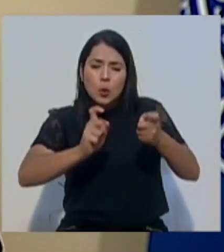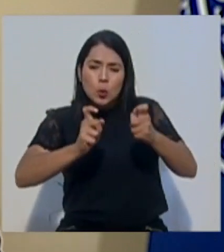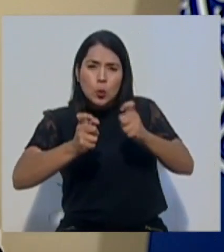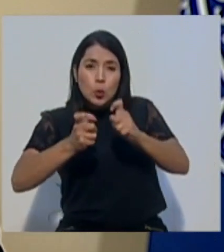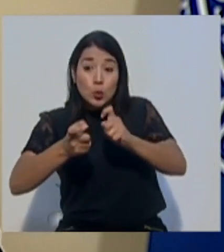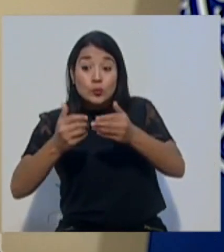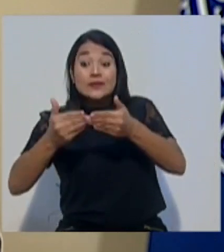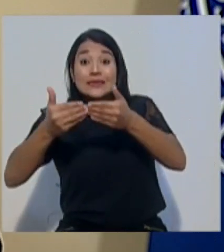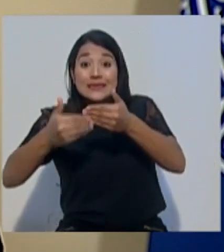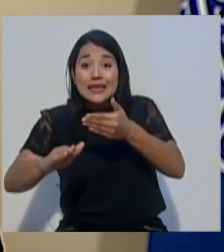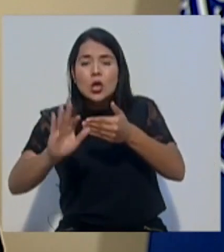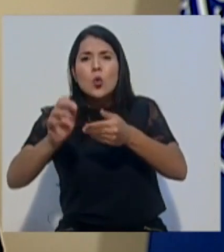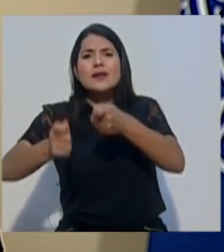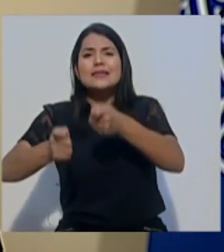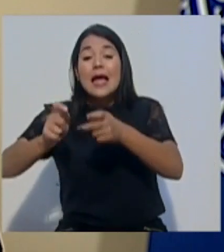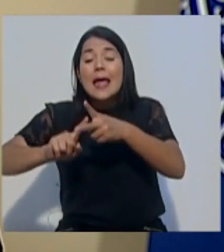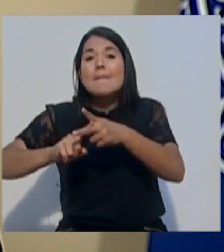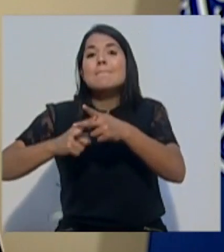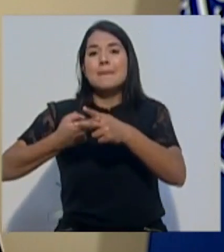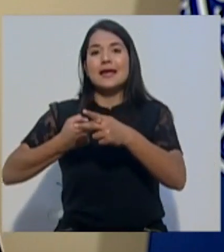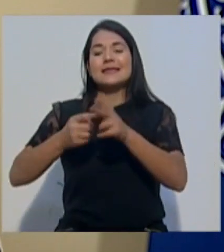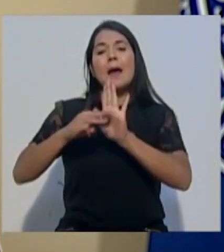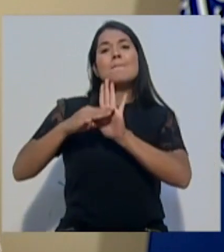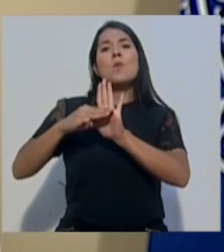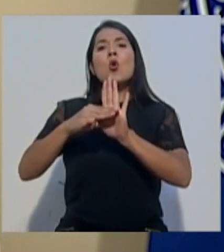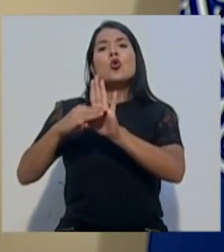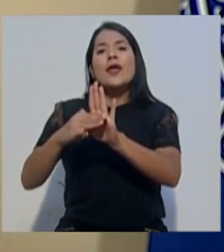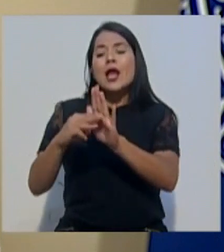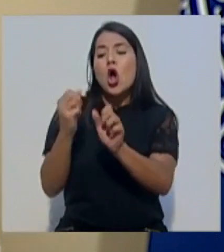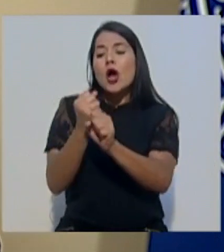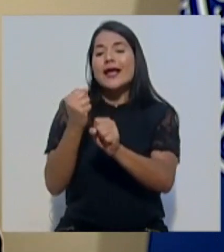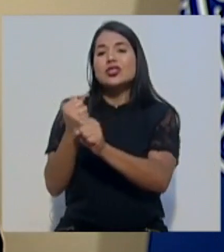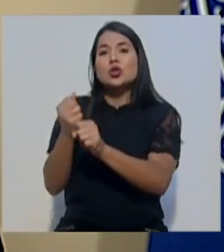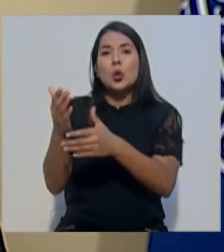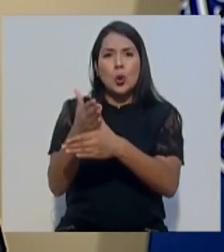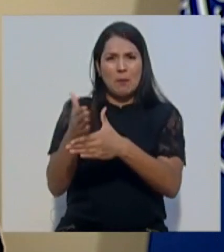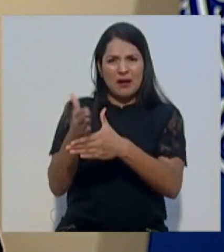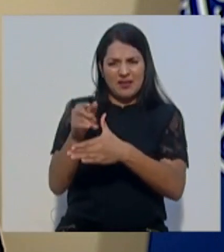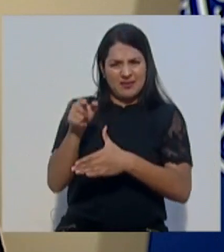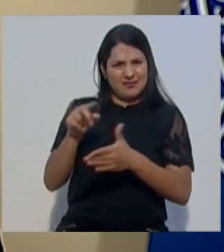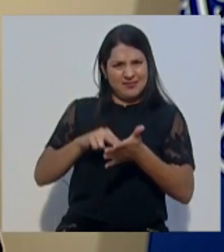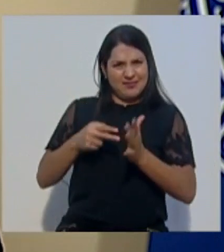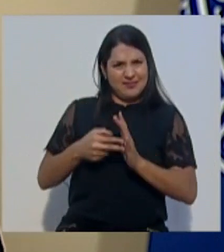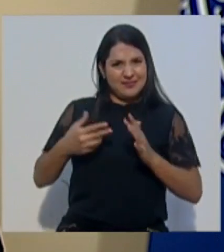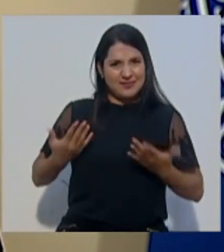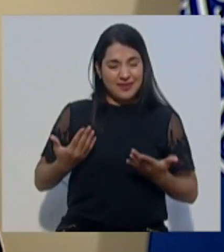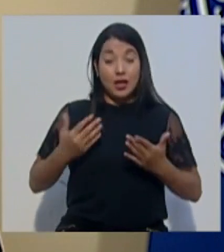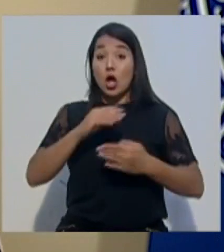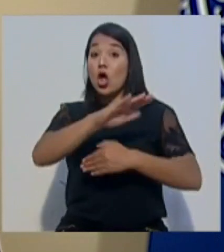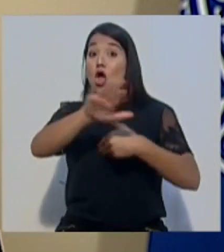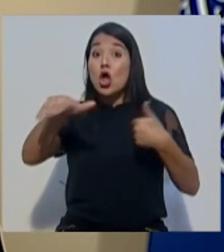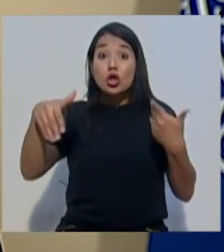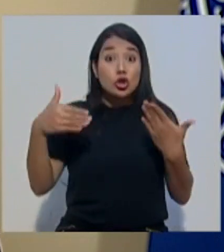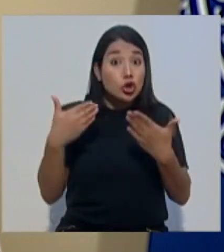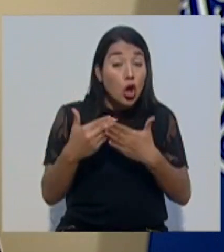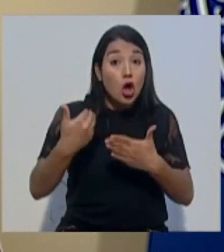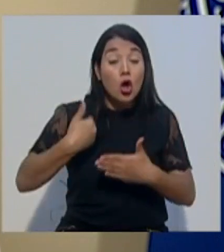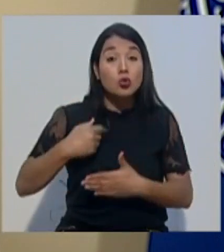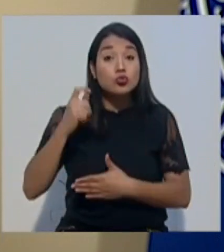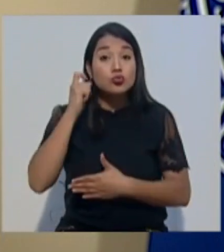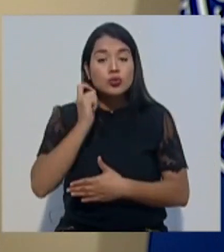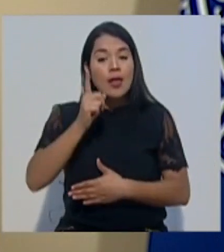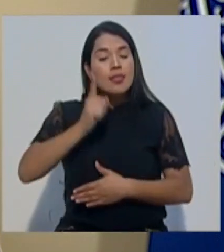compartida. ¿Y qué es este modelo de gestión compartida? Es un modelo donde todas y todos tenemos que